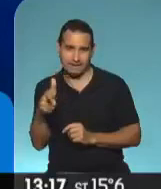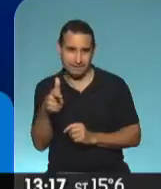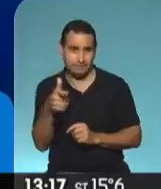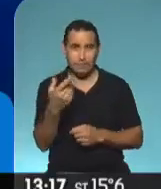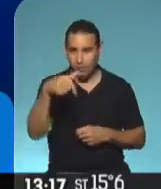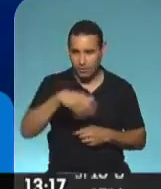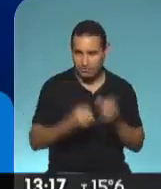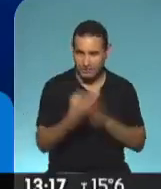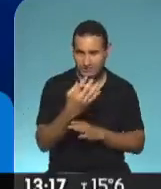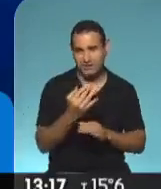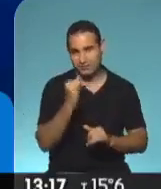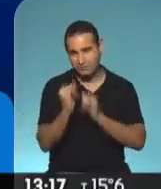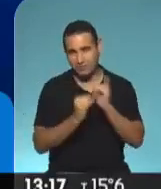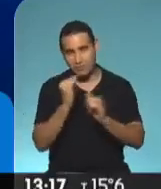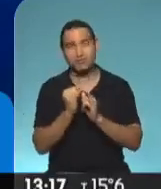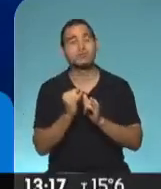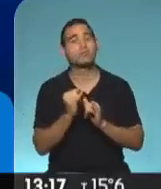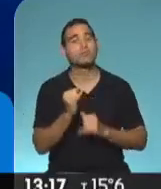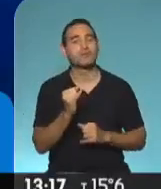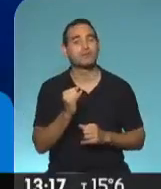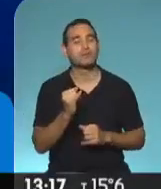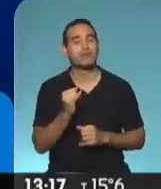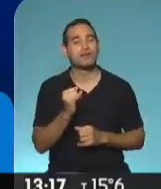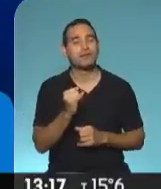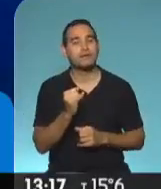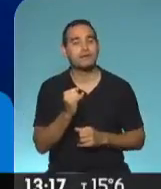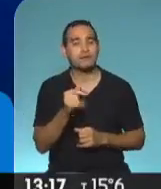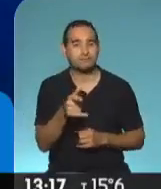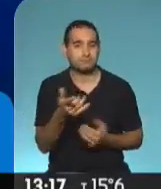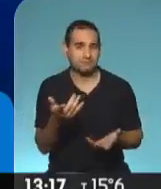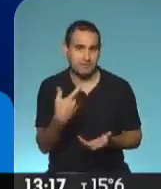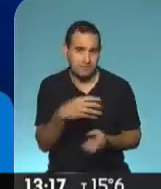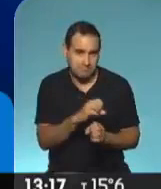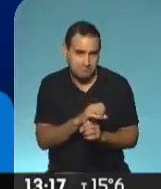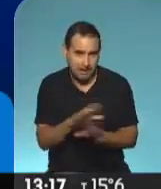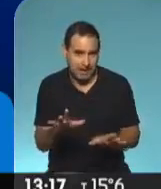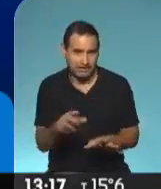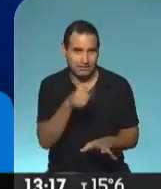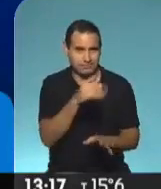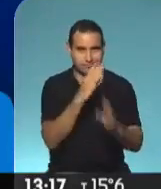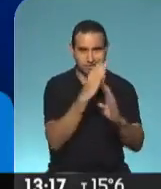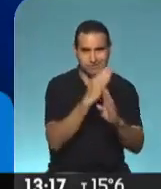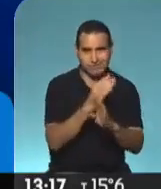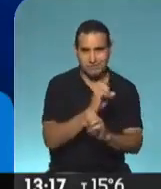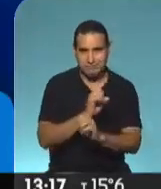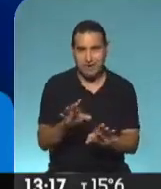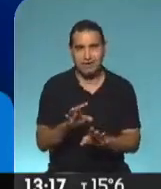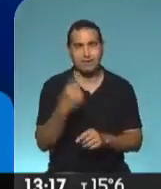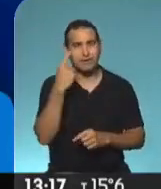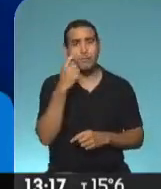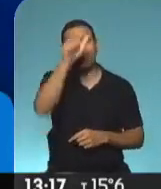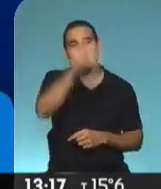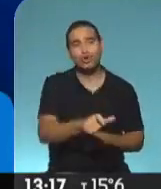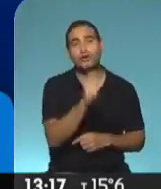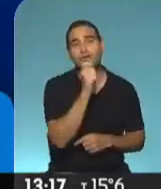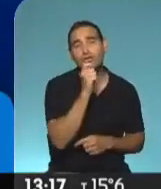esta mañana con Néstor Espósito, Lucía, ustedes también lo hacían el día viernes, está mal de uno o del otro lado. Por supuesto. Inferir que un trabajador